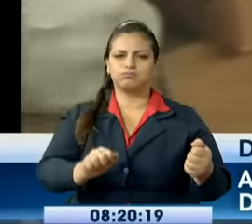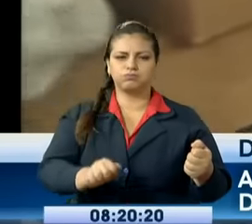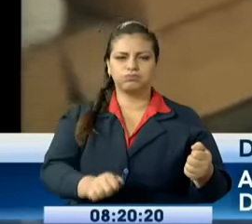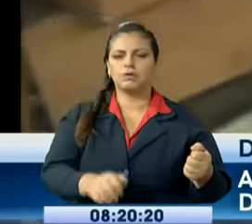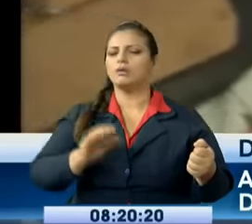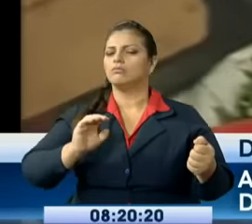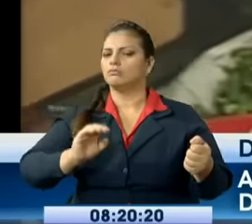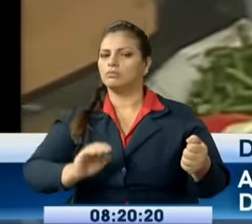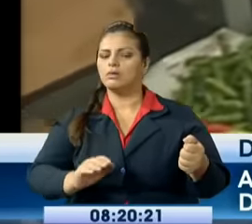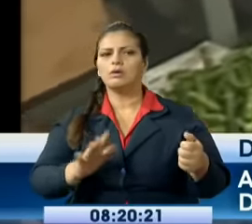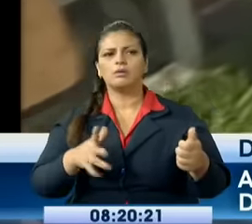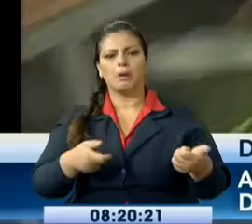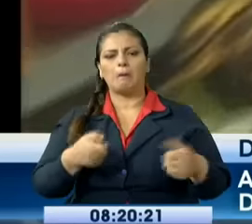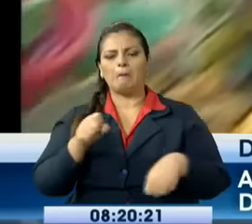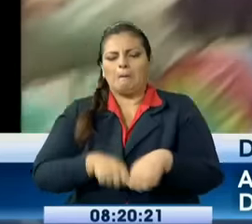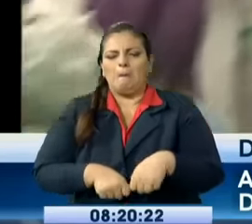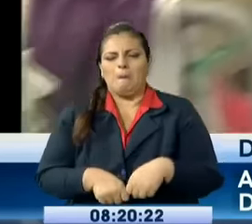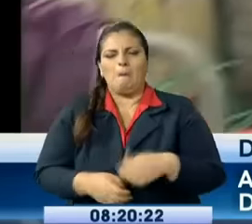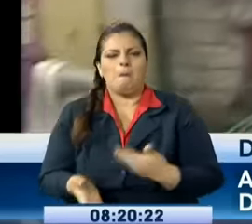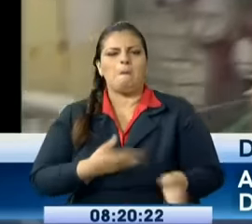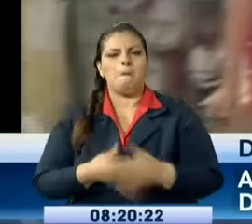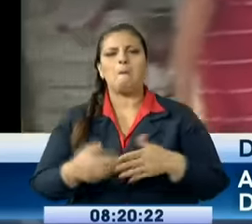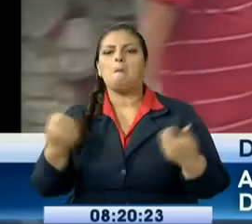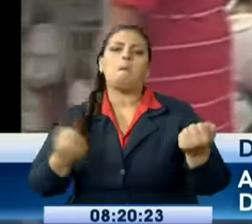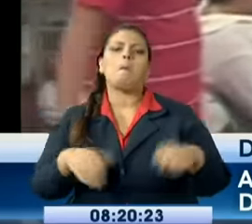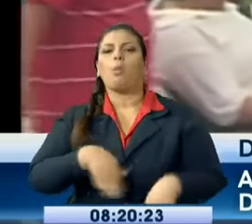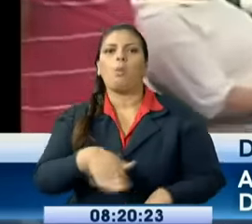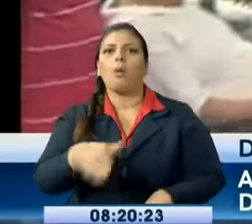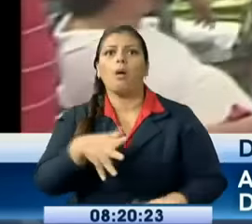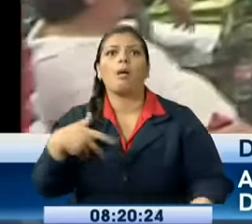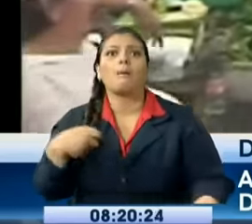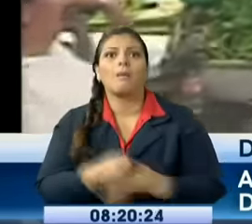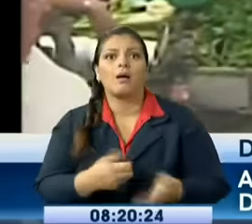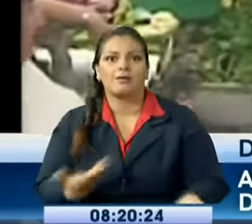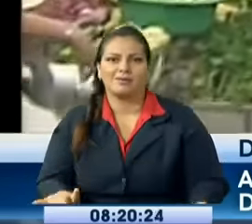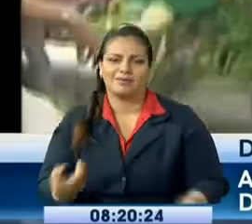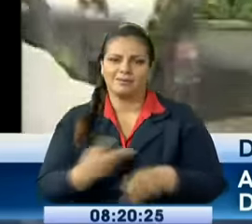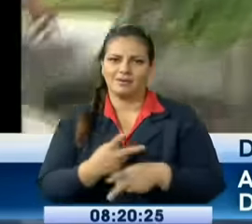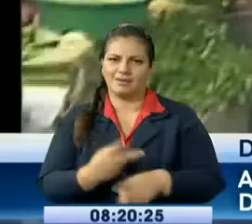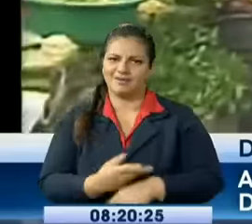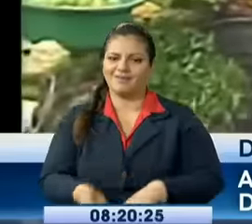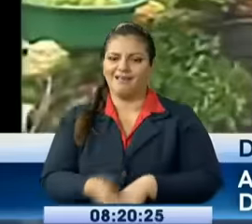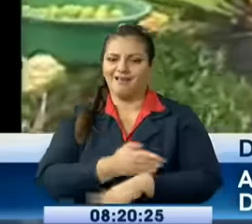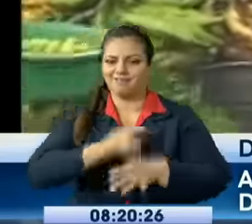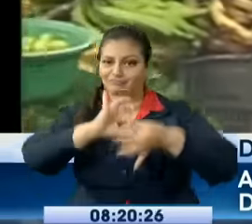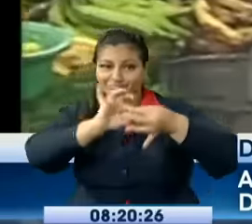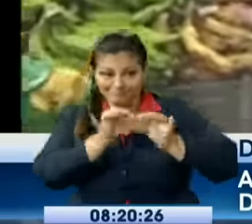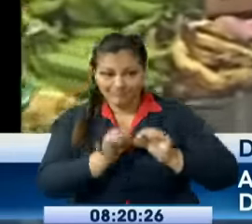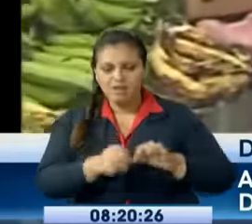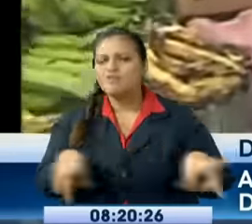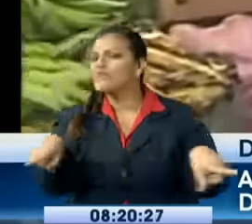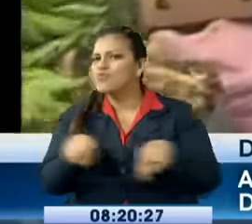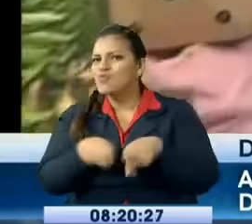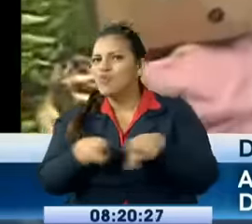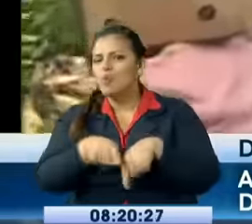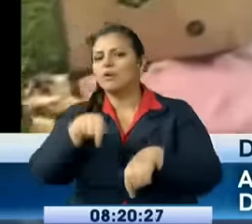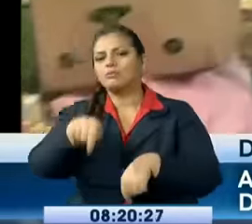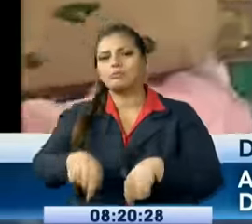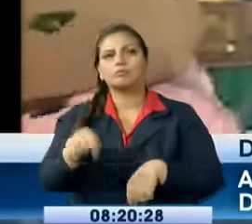está. Eso desafortunadamente nos hemos encontrado en algunos puestos, en algunos locales, en otros mercados.